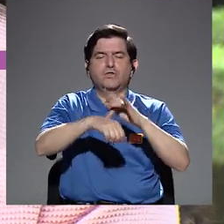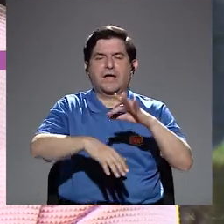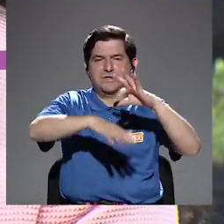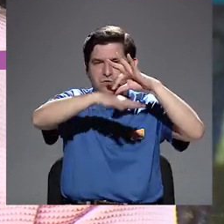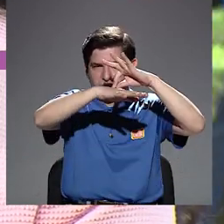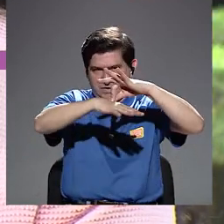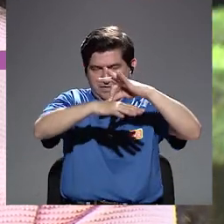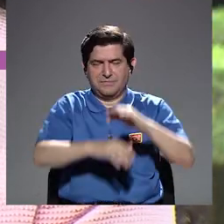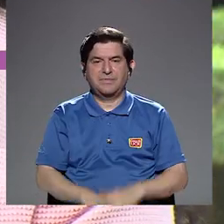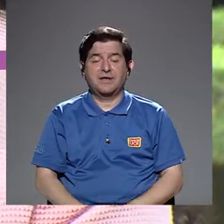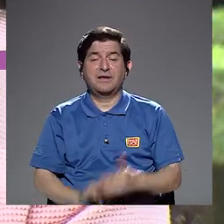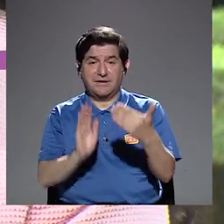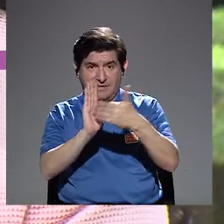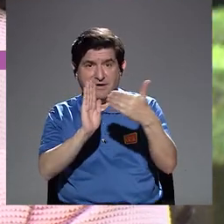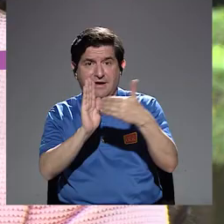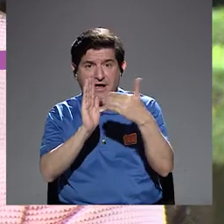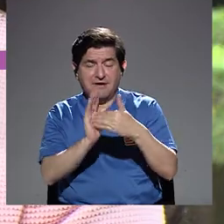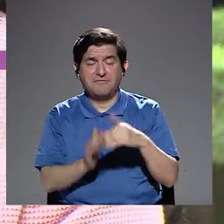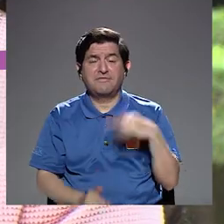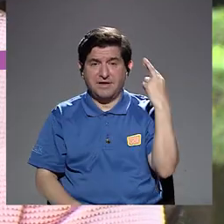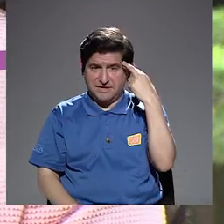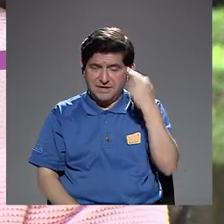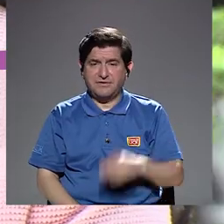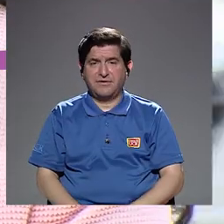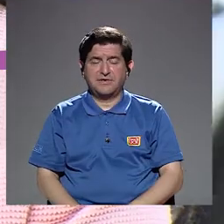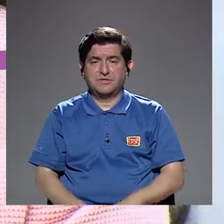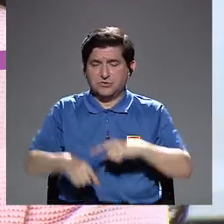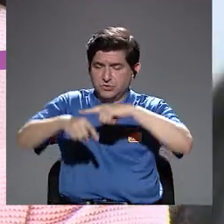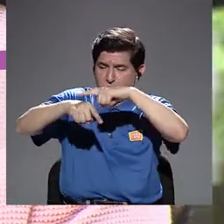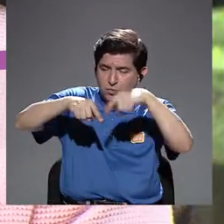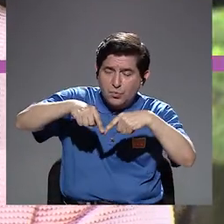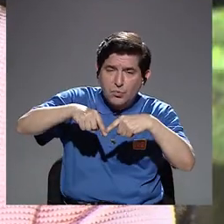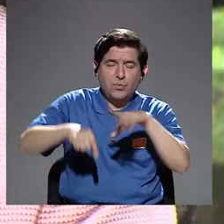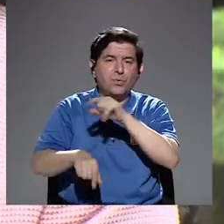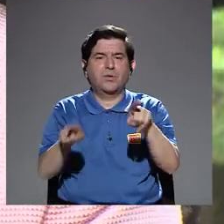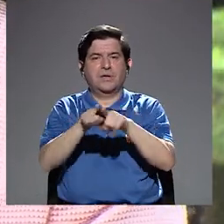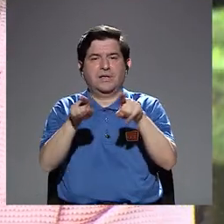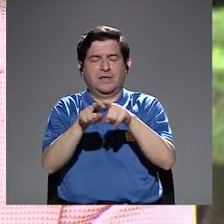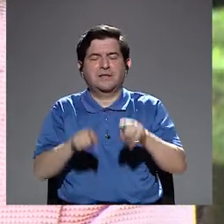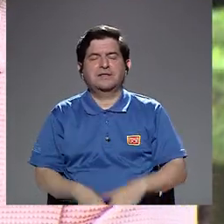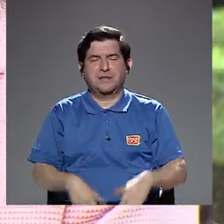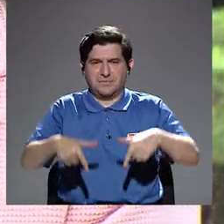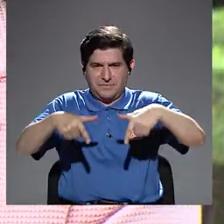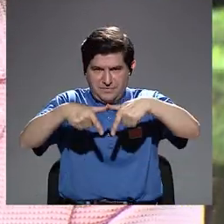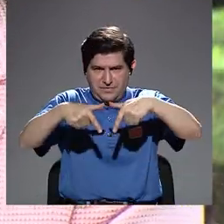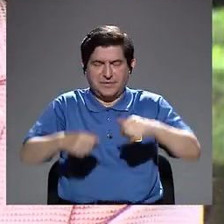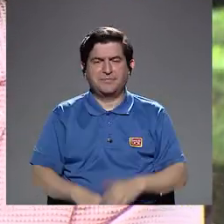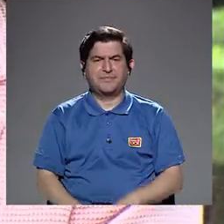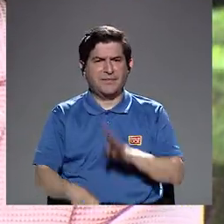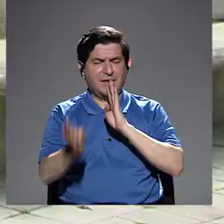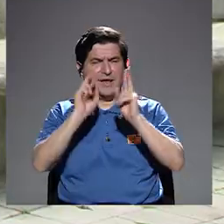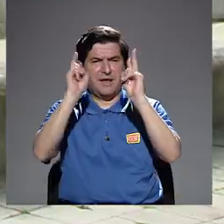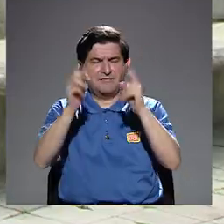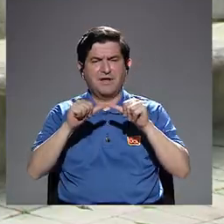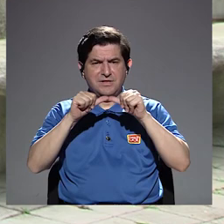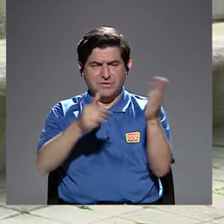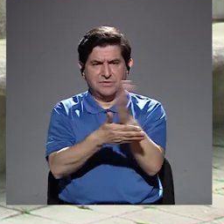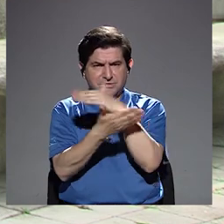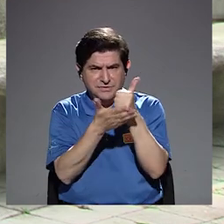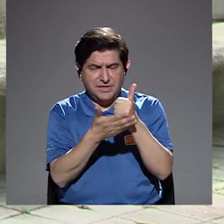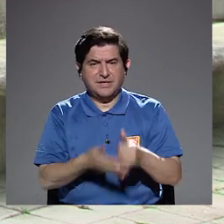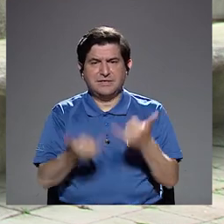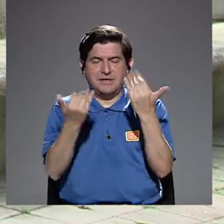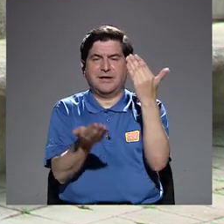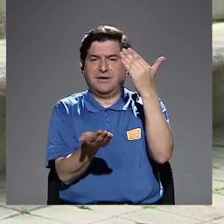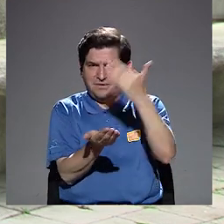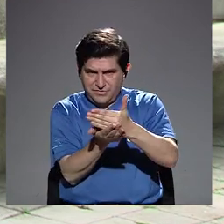que afecta directamente lo que son los órganos genitales. Okay, bueno, vamos a conversar un poco más, vamos a seguir con este tema en nuestro siguiente